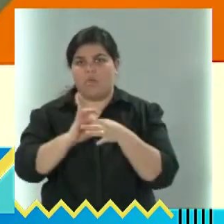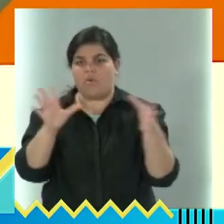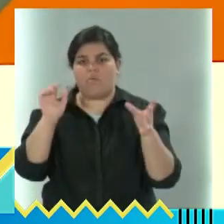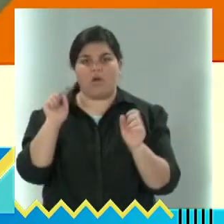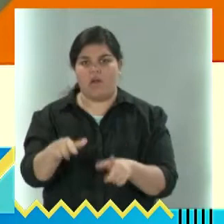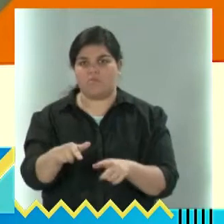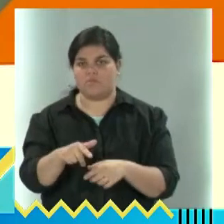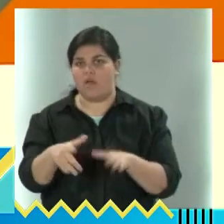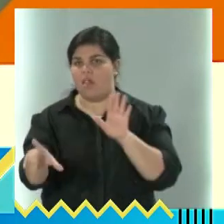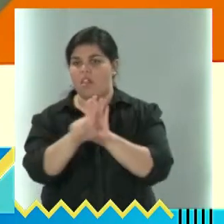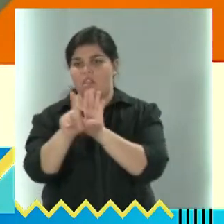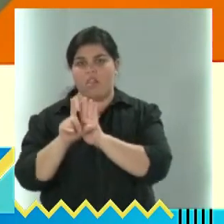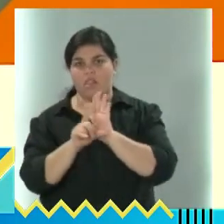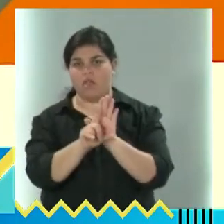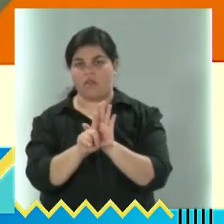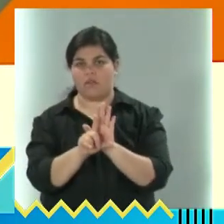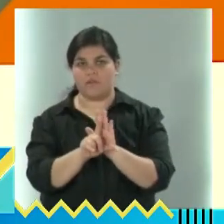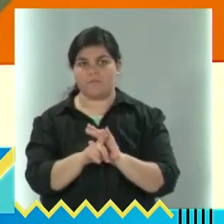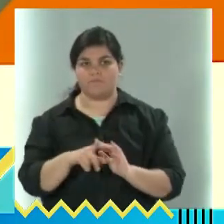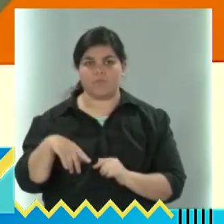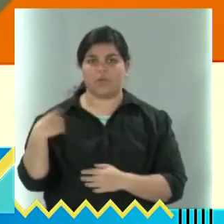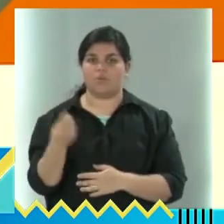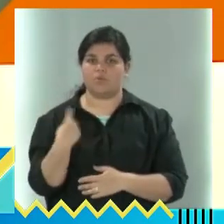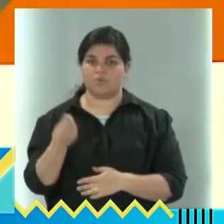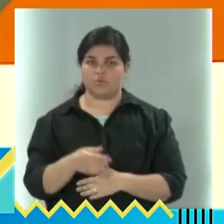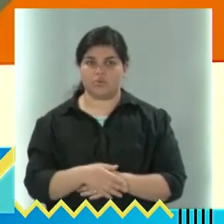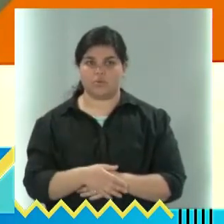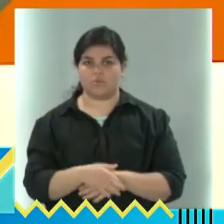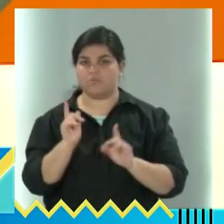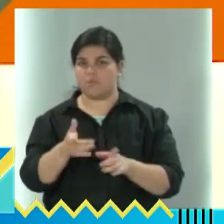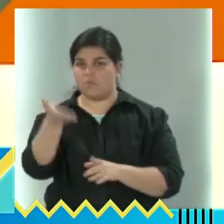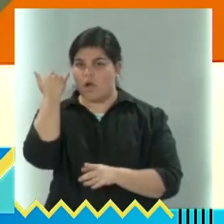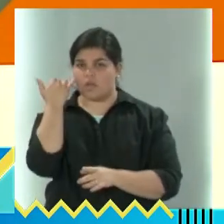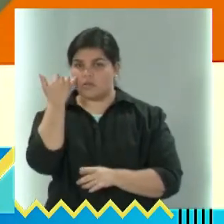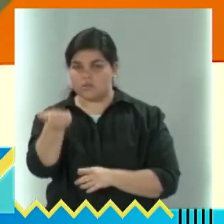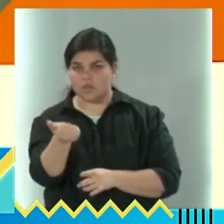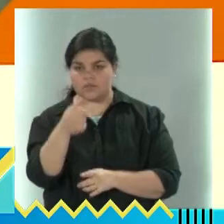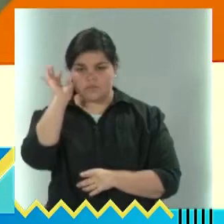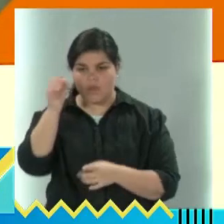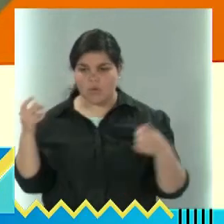legislativa. En ese sentido, nosotros, como dije al principio, teníamos la visión de lo que